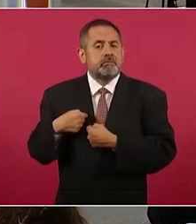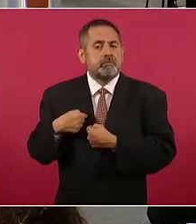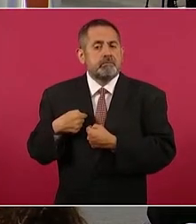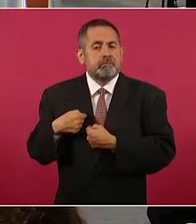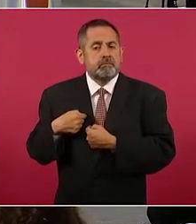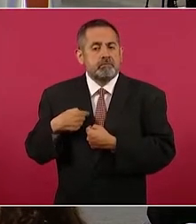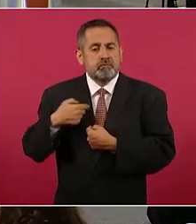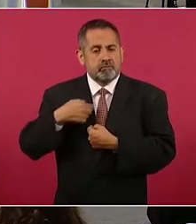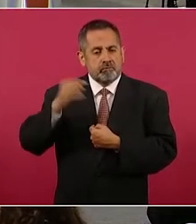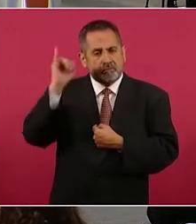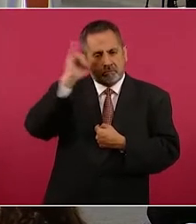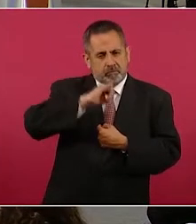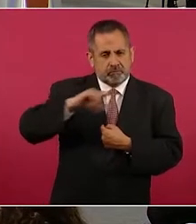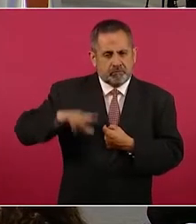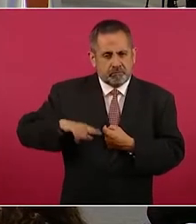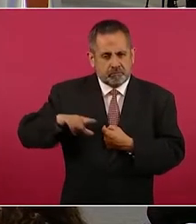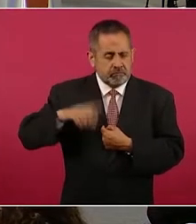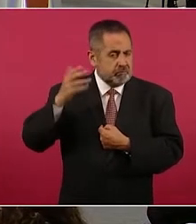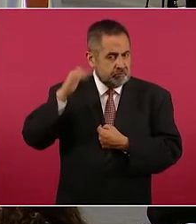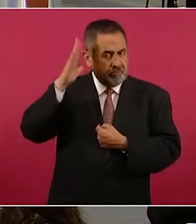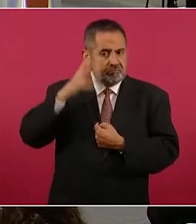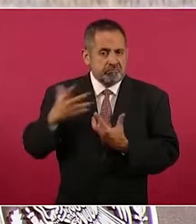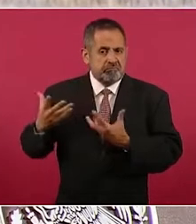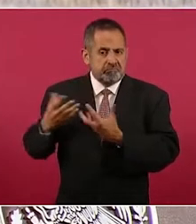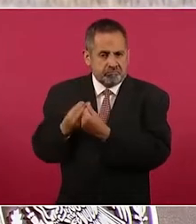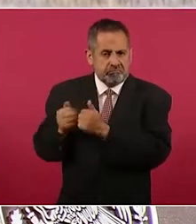fui jefe de gobierno